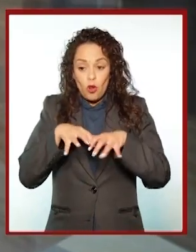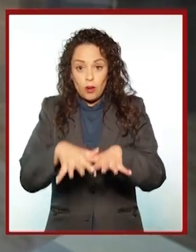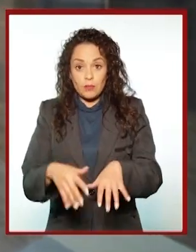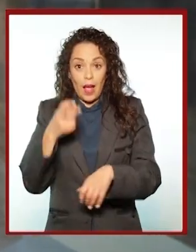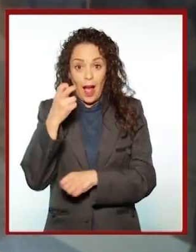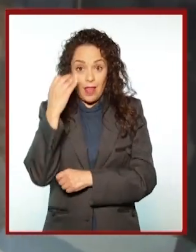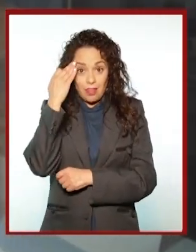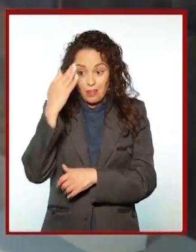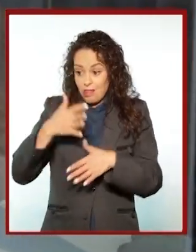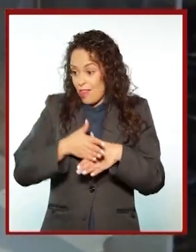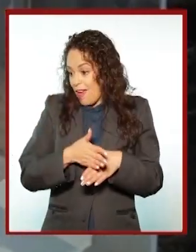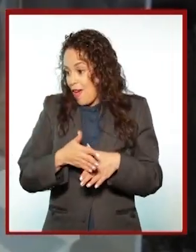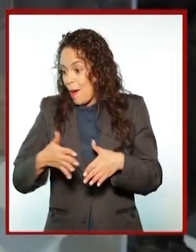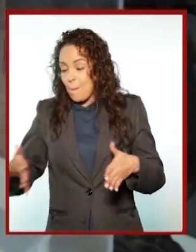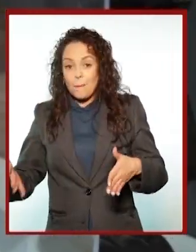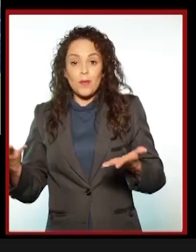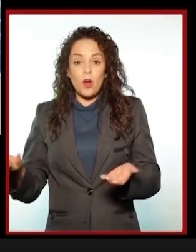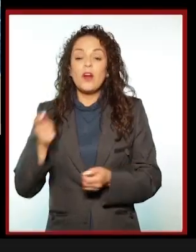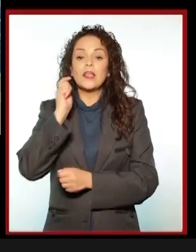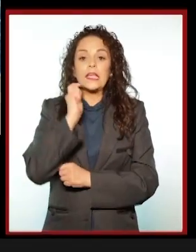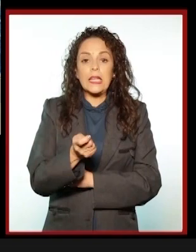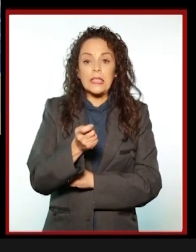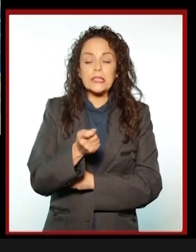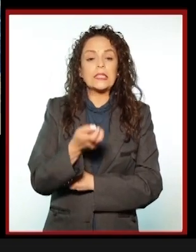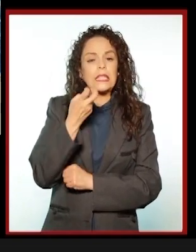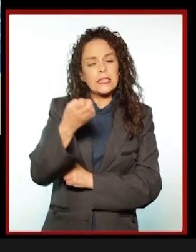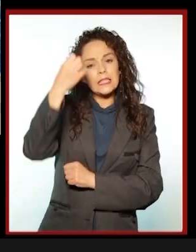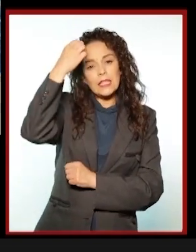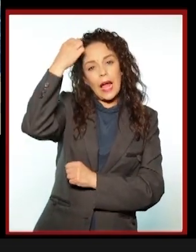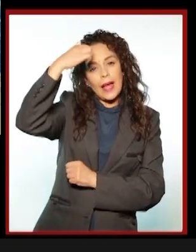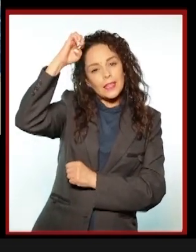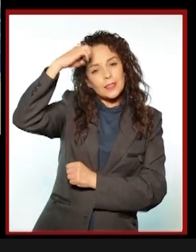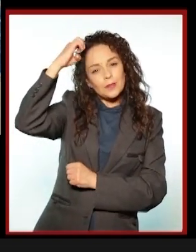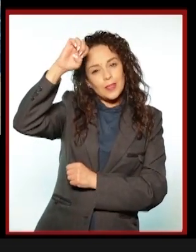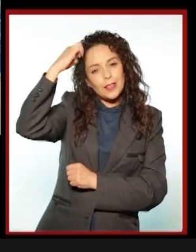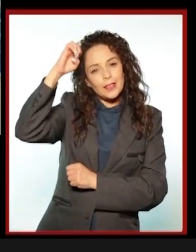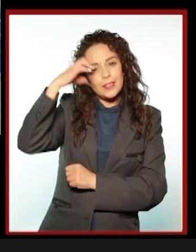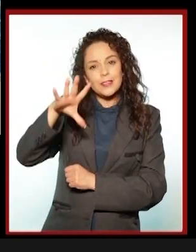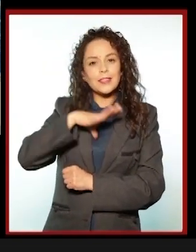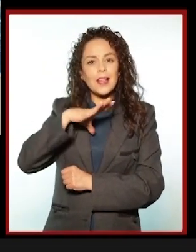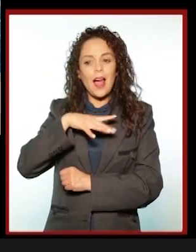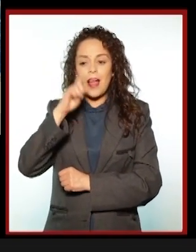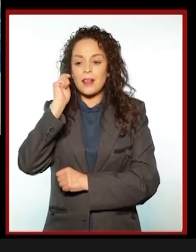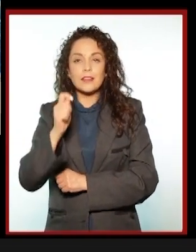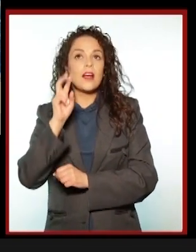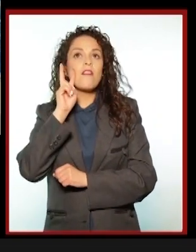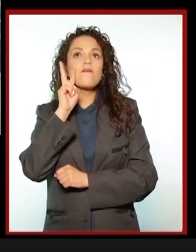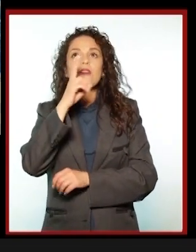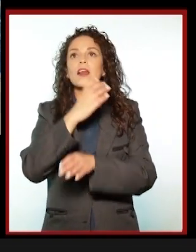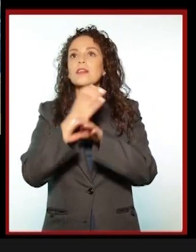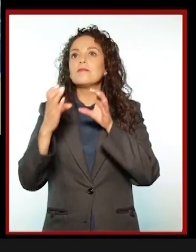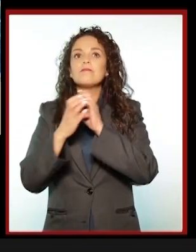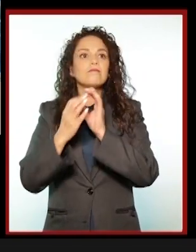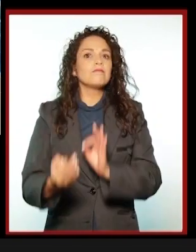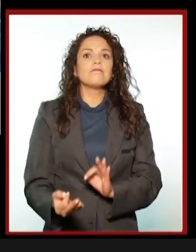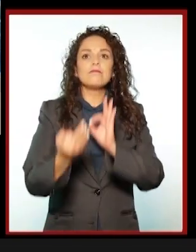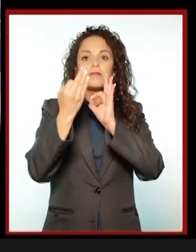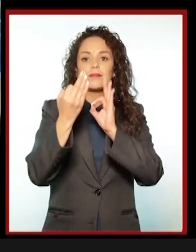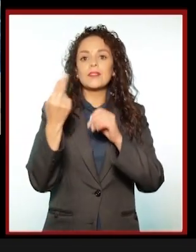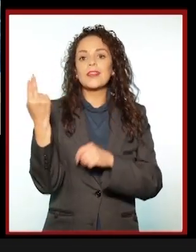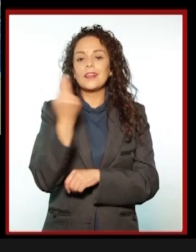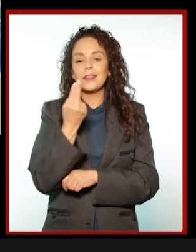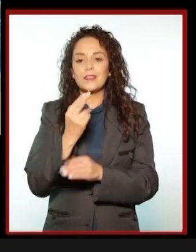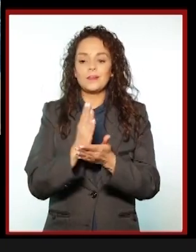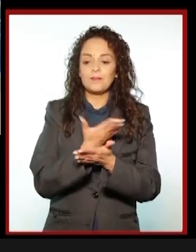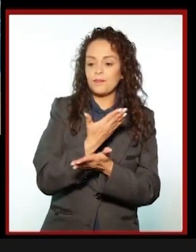era de la información, pues en realidad nos lleva a que esta experiencia que siempre habíamos tenido delante del objeto,